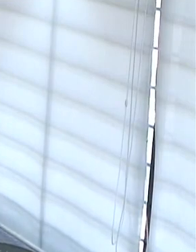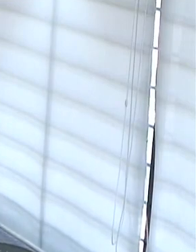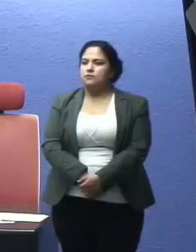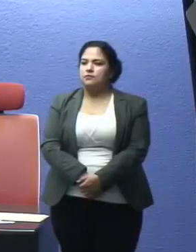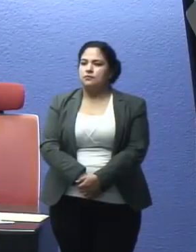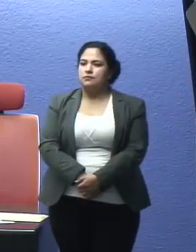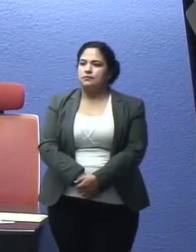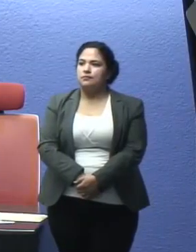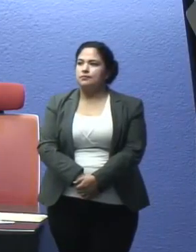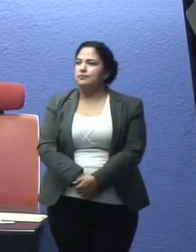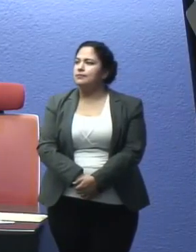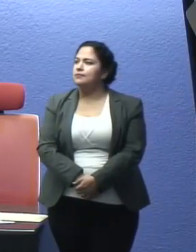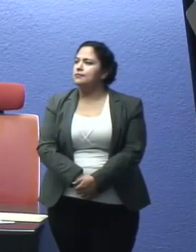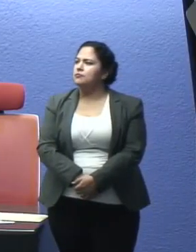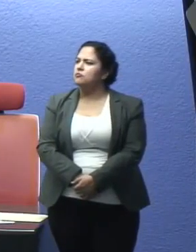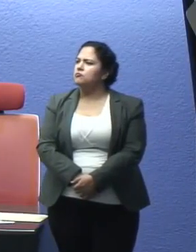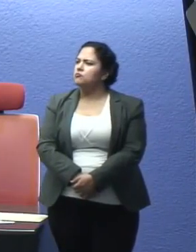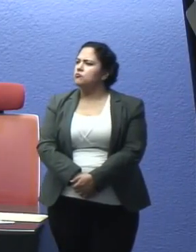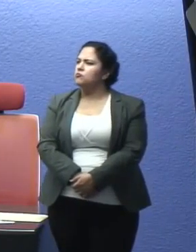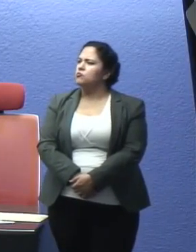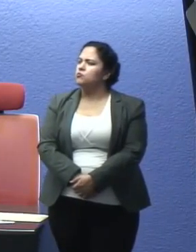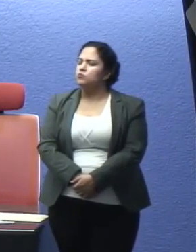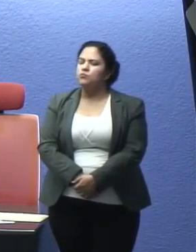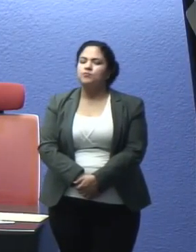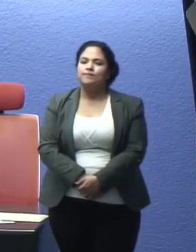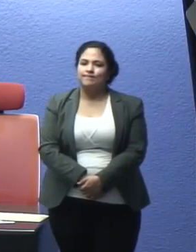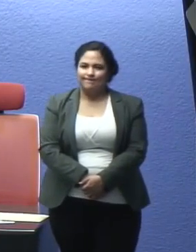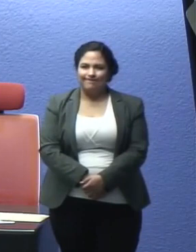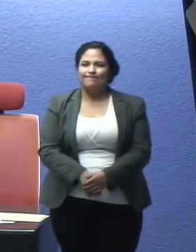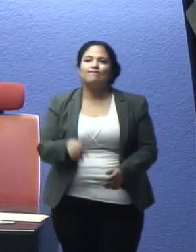Gracias. Acá adelante.